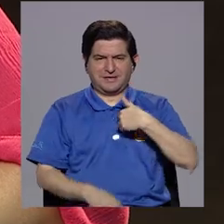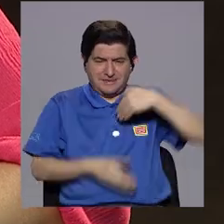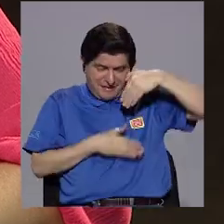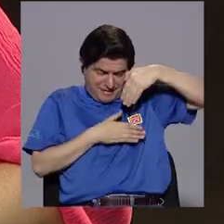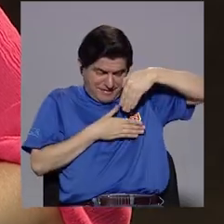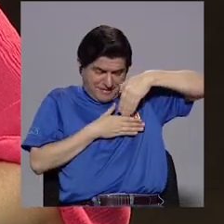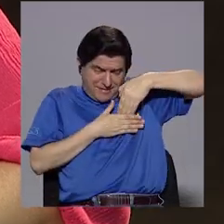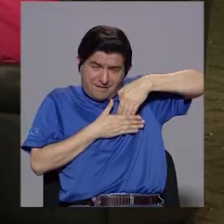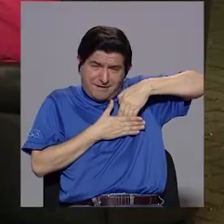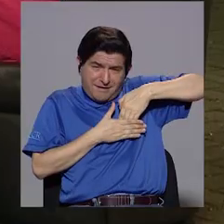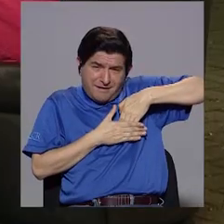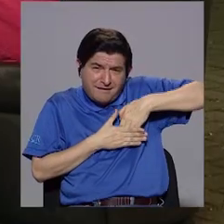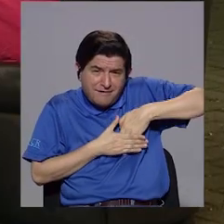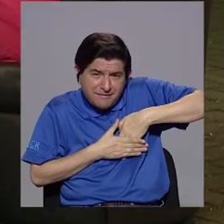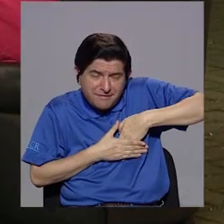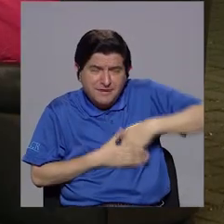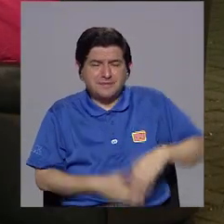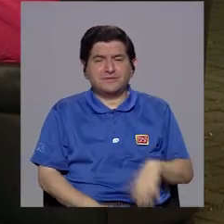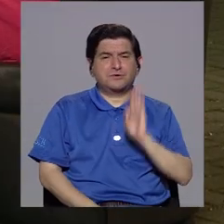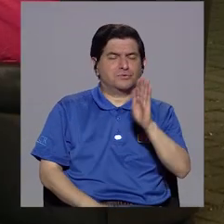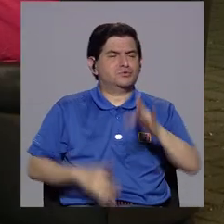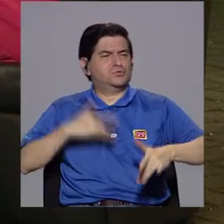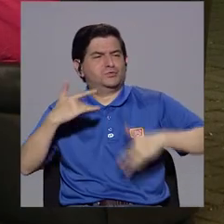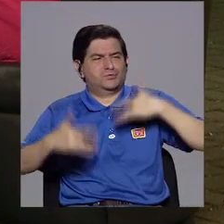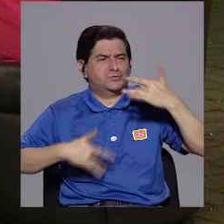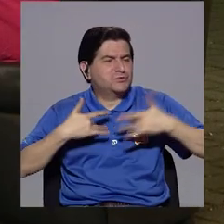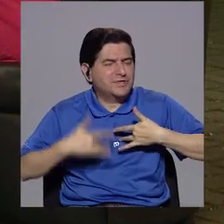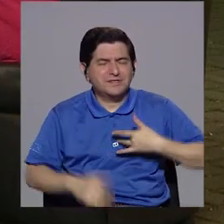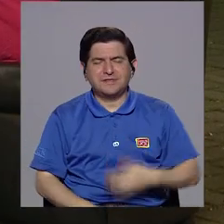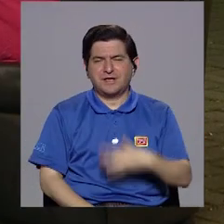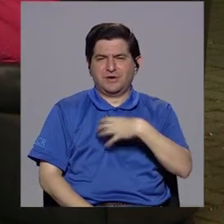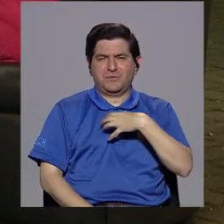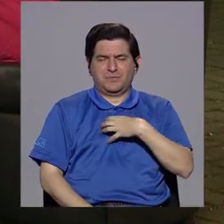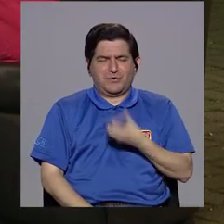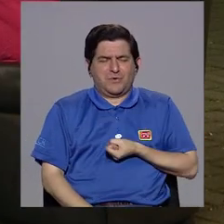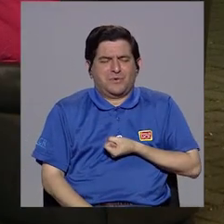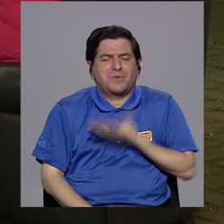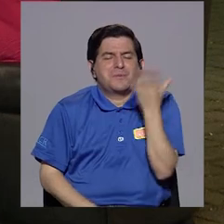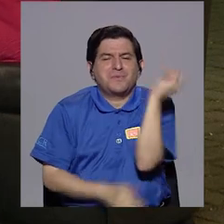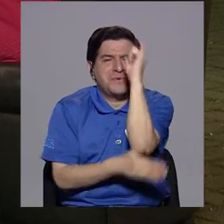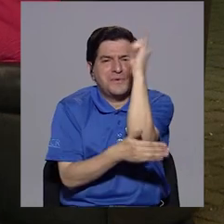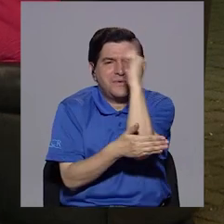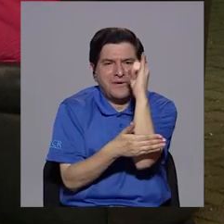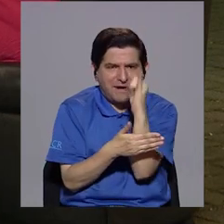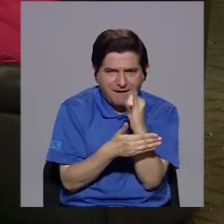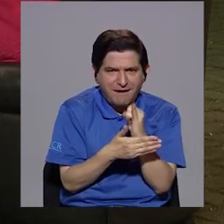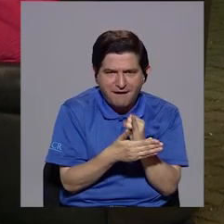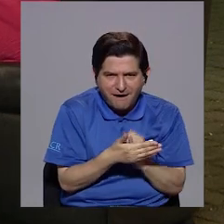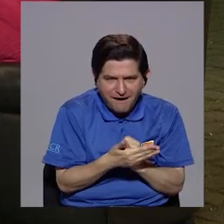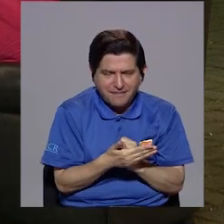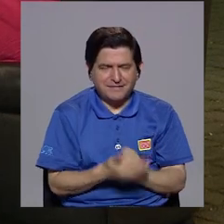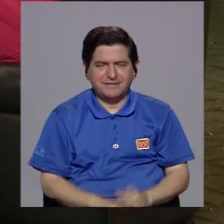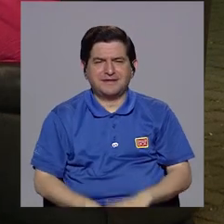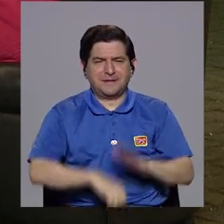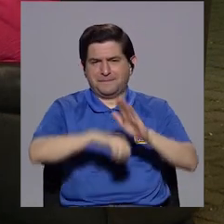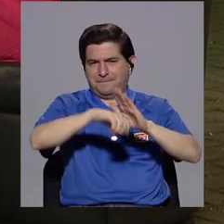Tiene dentro de sus sentimientos, de esa expresión que permite que el arte,